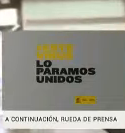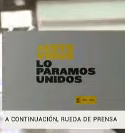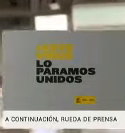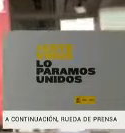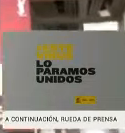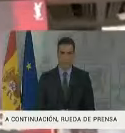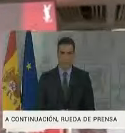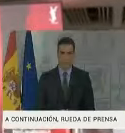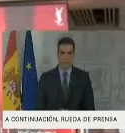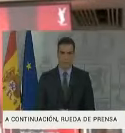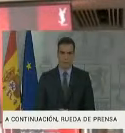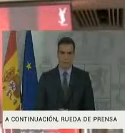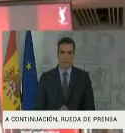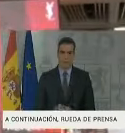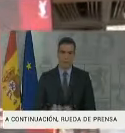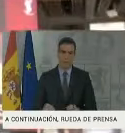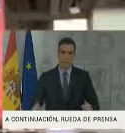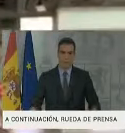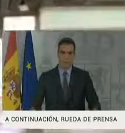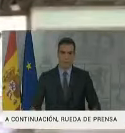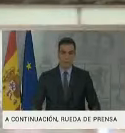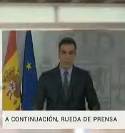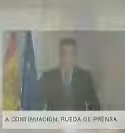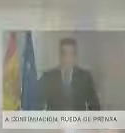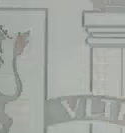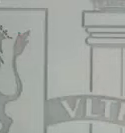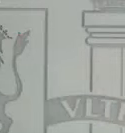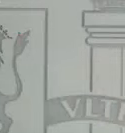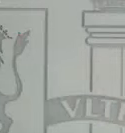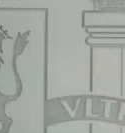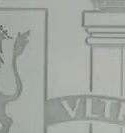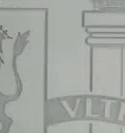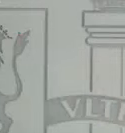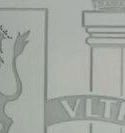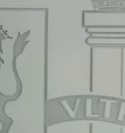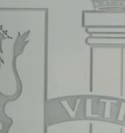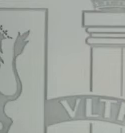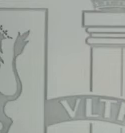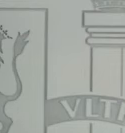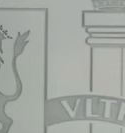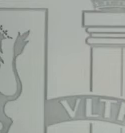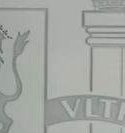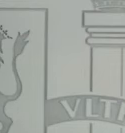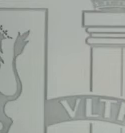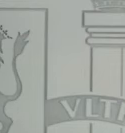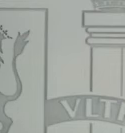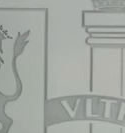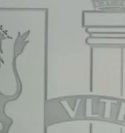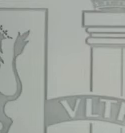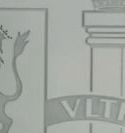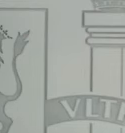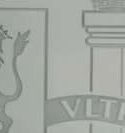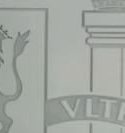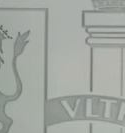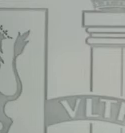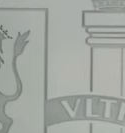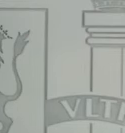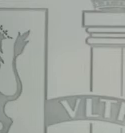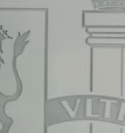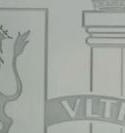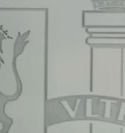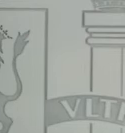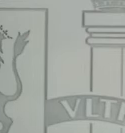Del aeropuerto de Pekín en el que nos encontramos, pero pasaría... Comparezco para dar cuenta de la marcha de la batalla que toda España, al igual que el mundo